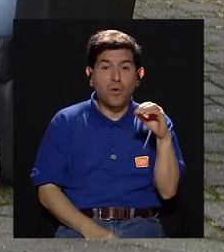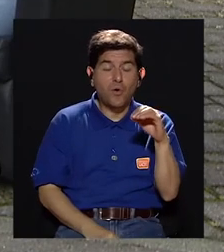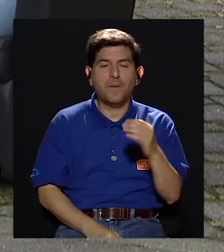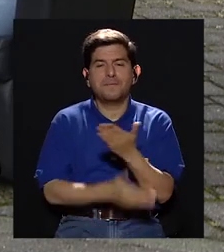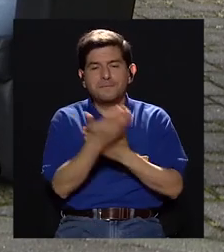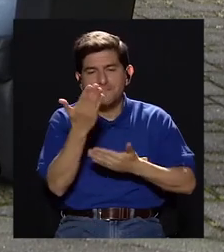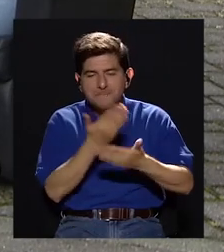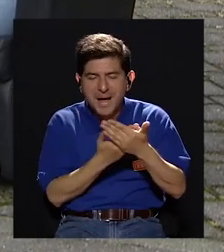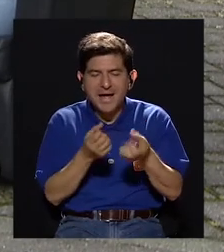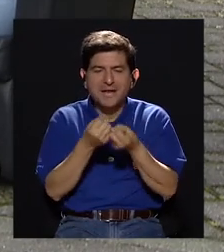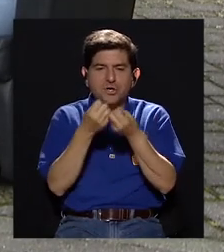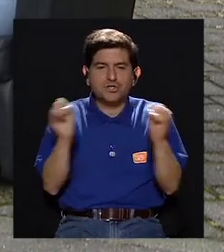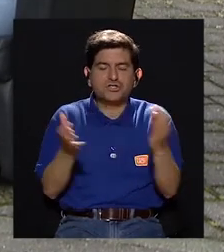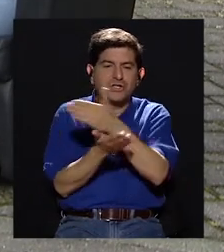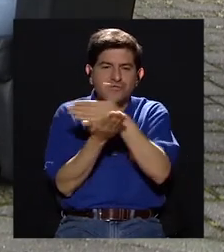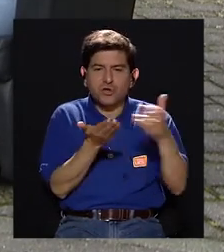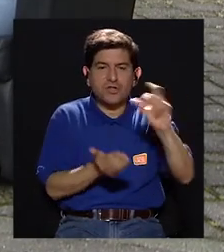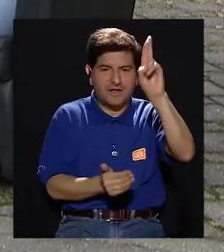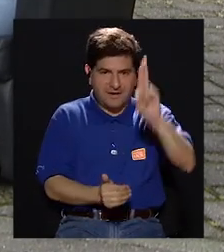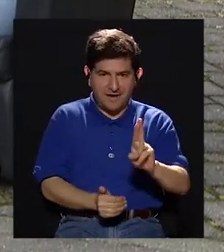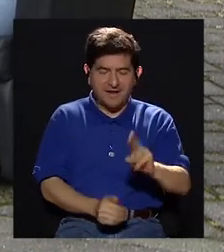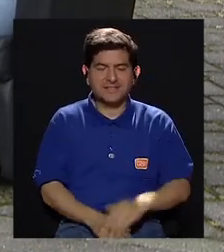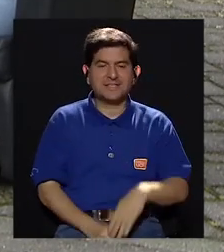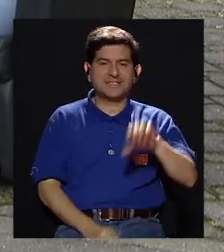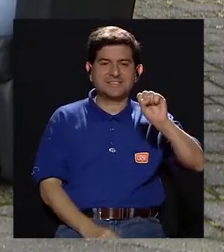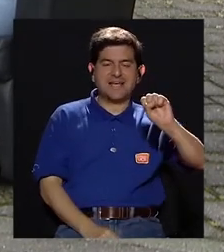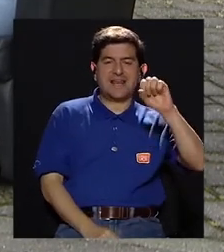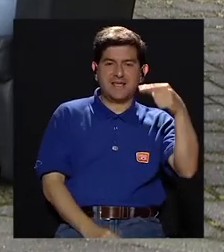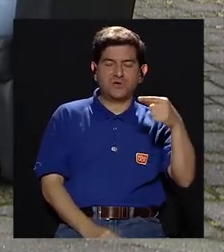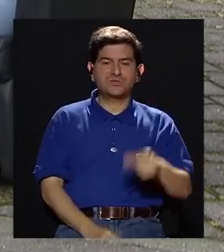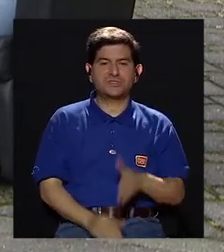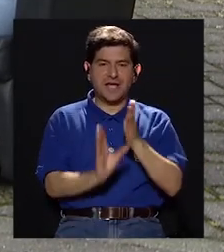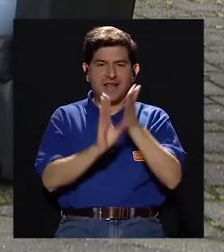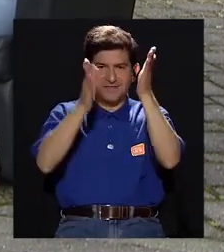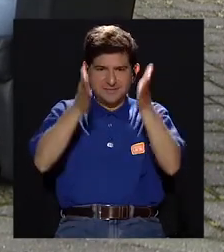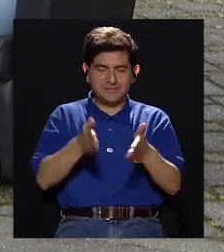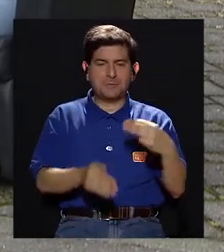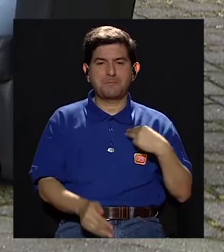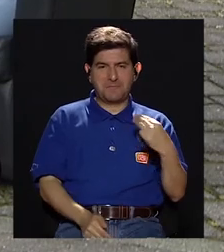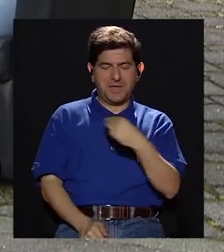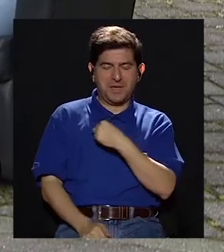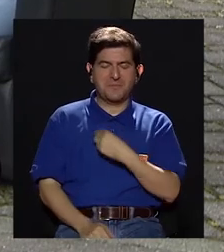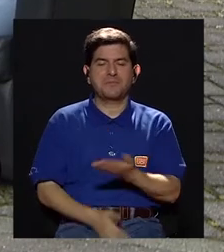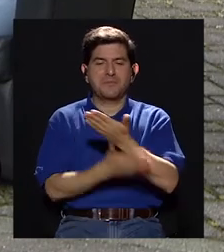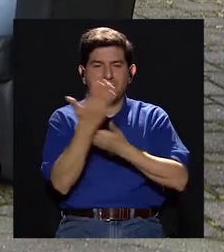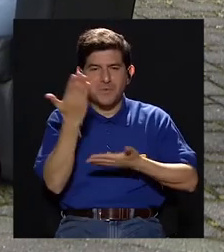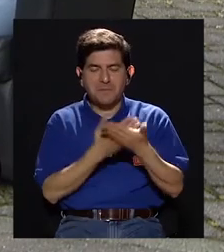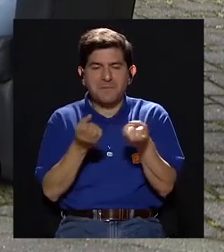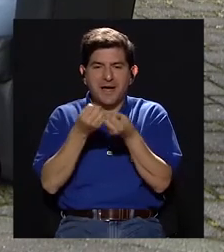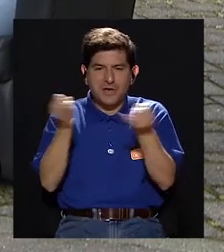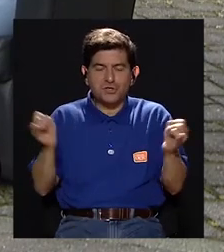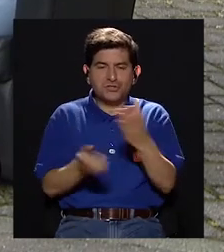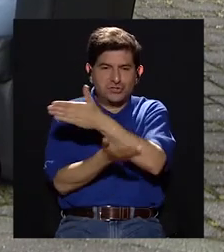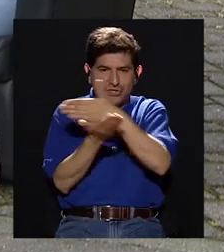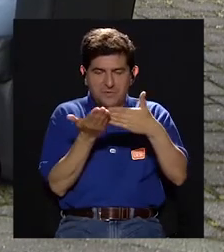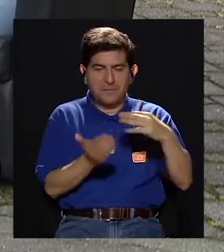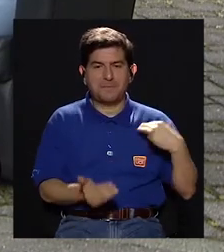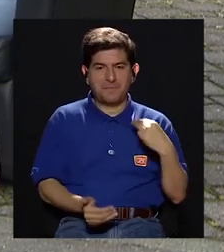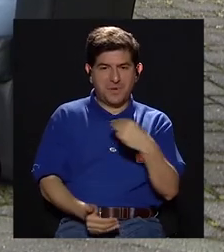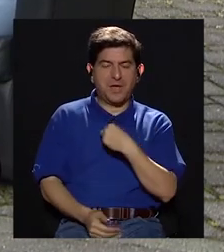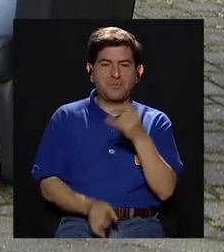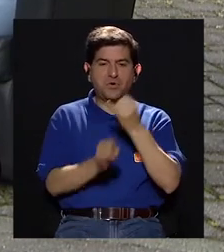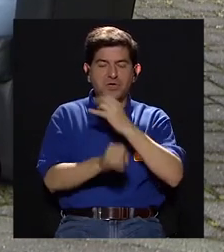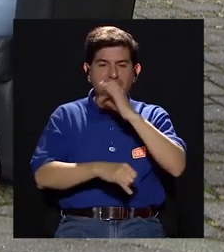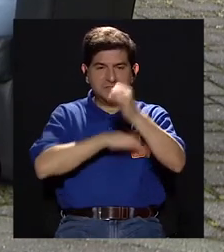de Manos Sin Fronteras, Costa Rica, y Saraí González, psicóloga, también miembro de Manos Sin Fronteras y también miembro